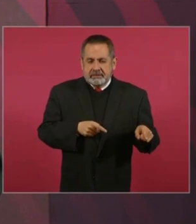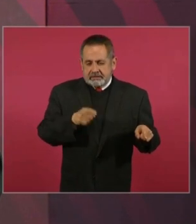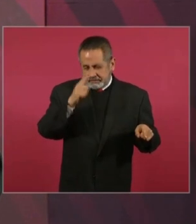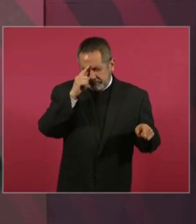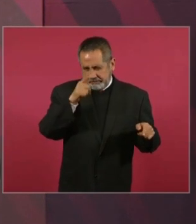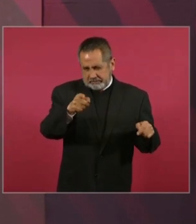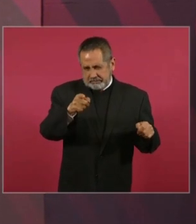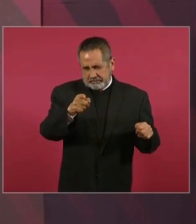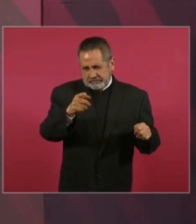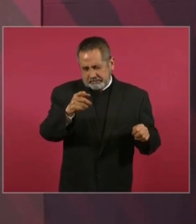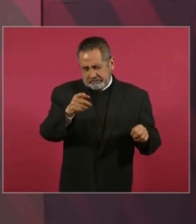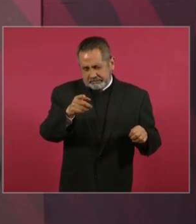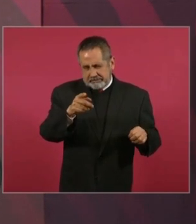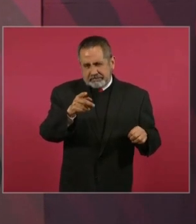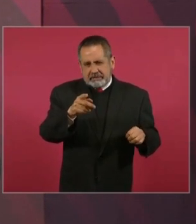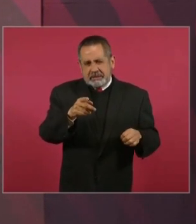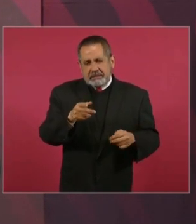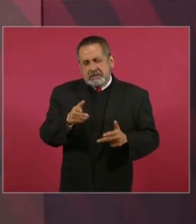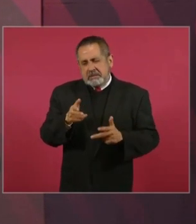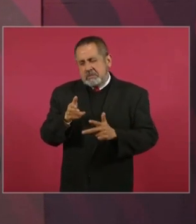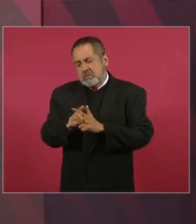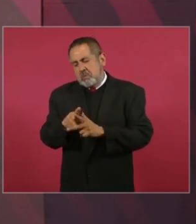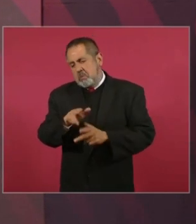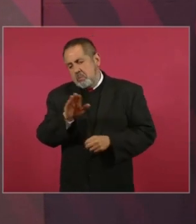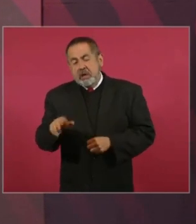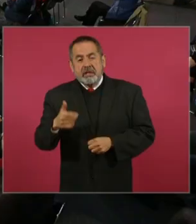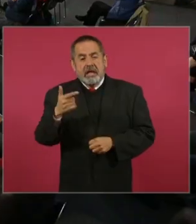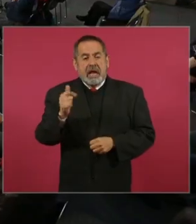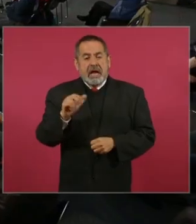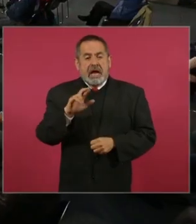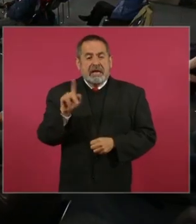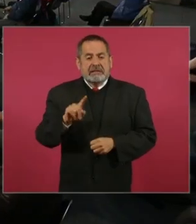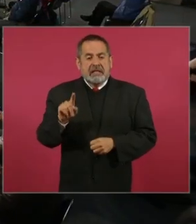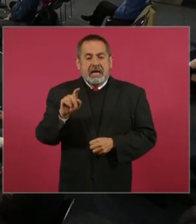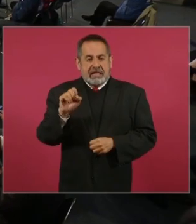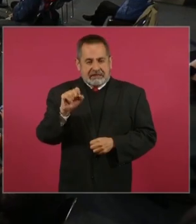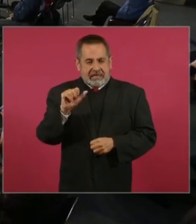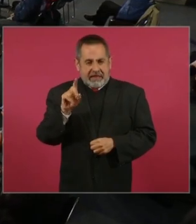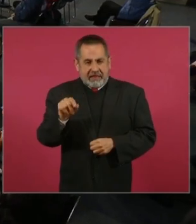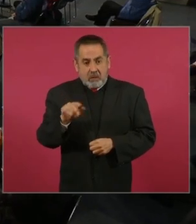del lamentable asesinato de don Eugenio Garza Saa,